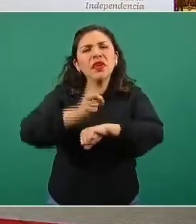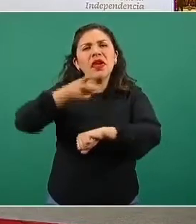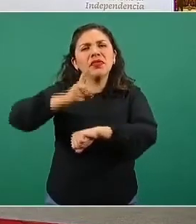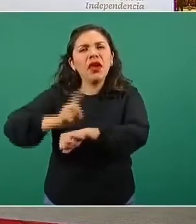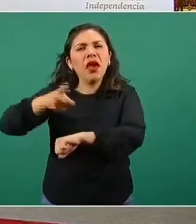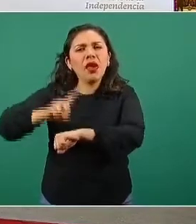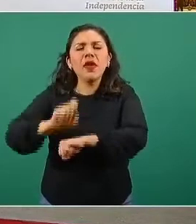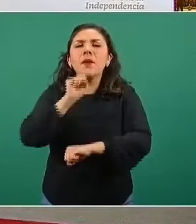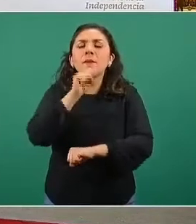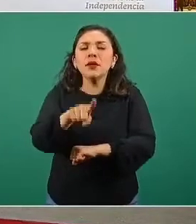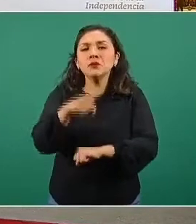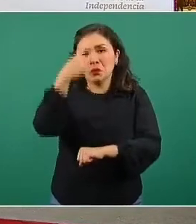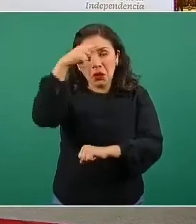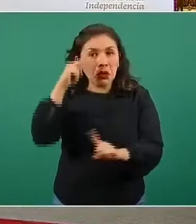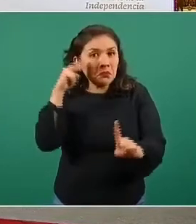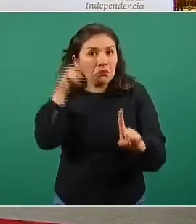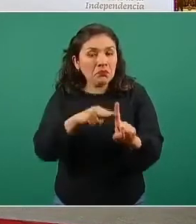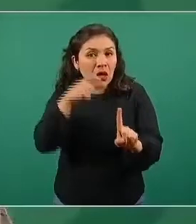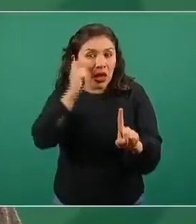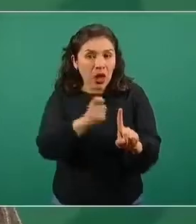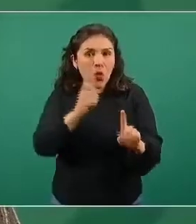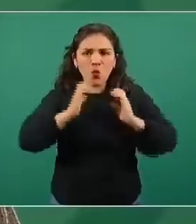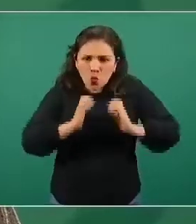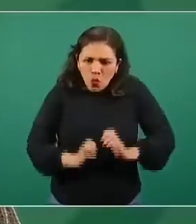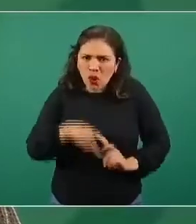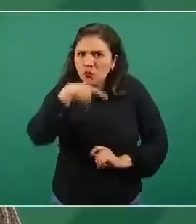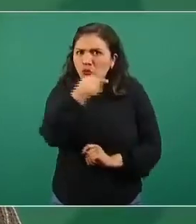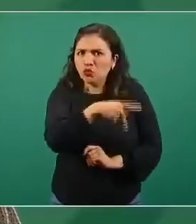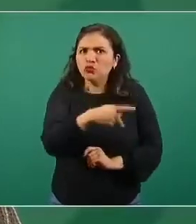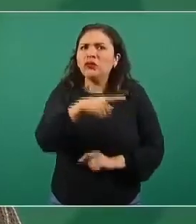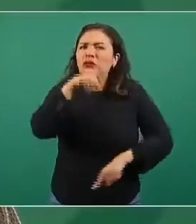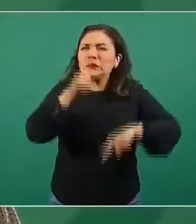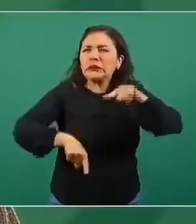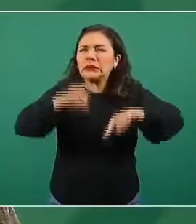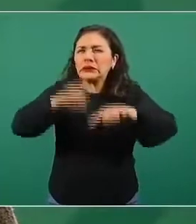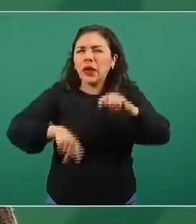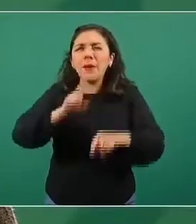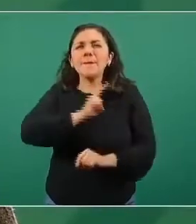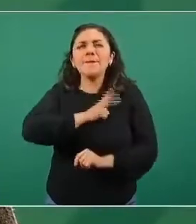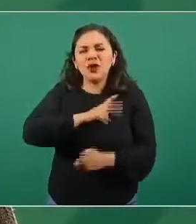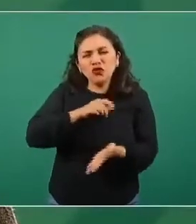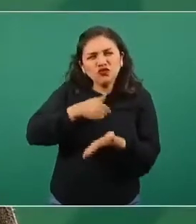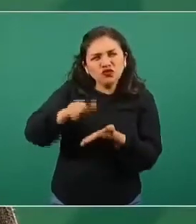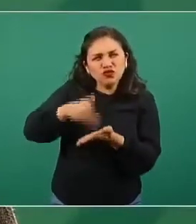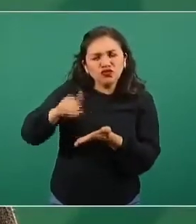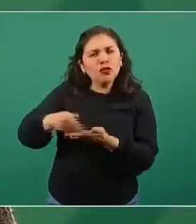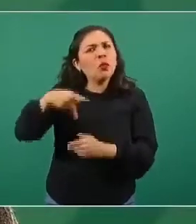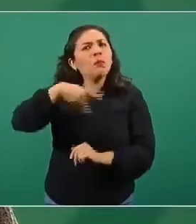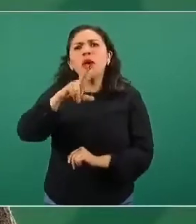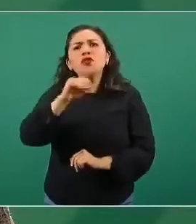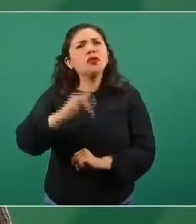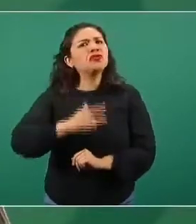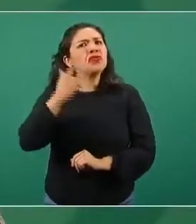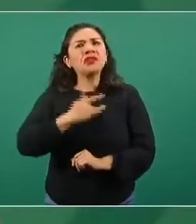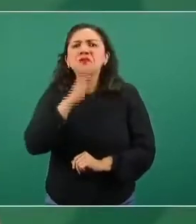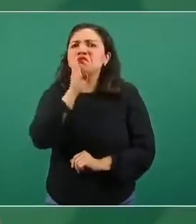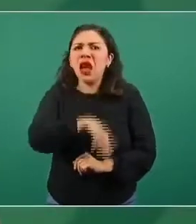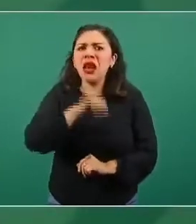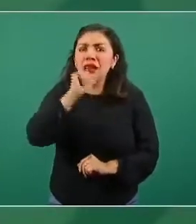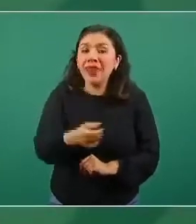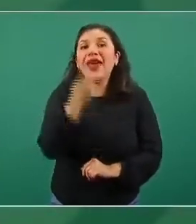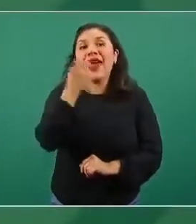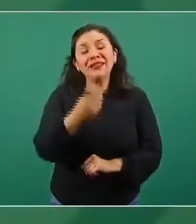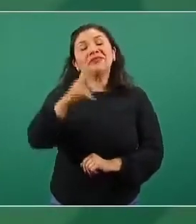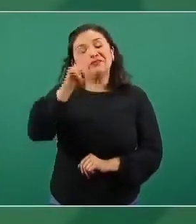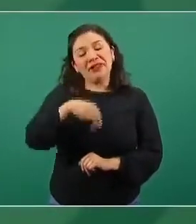los que su organismo irá eliminando el virus, pero prácticamente asintomático. Y esto nos da